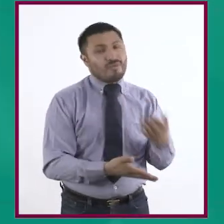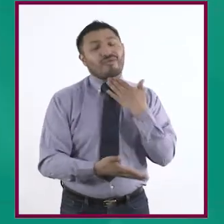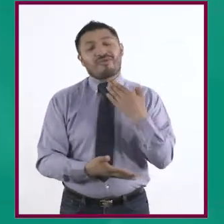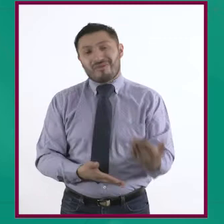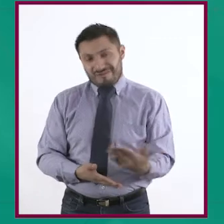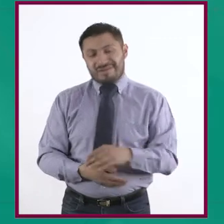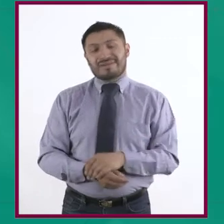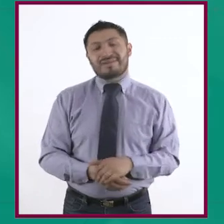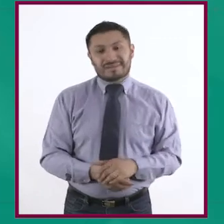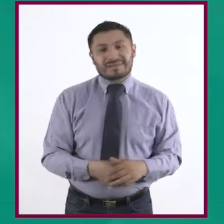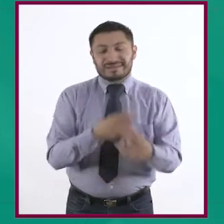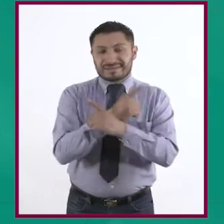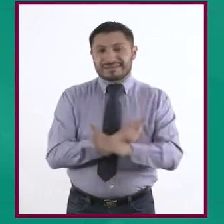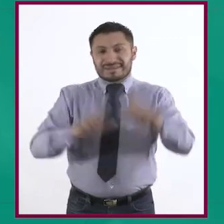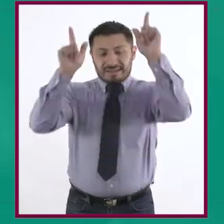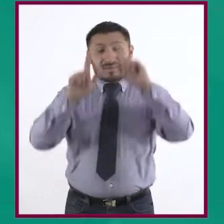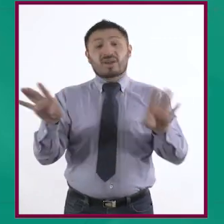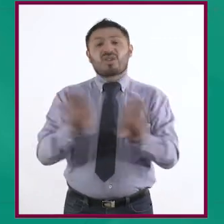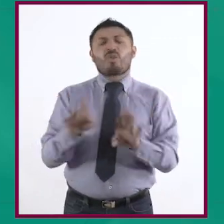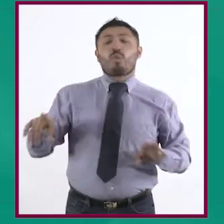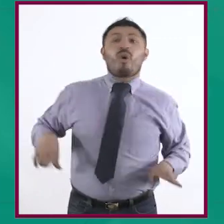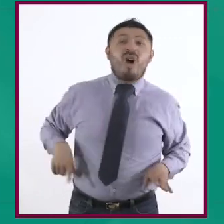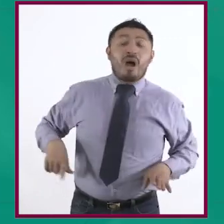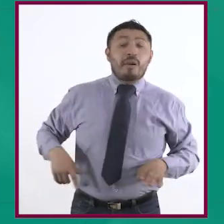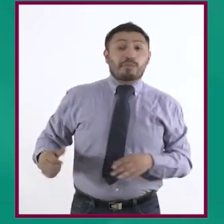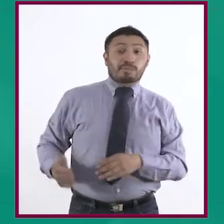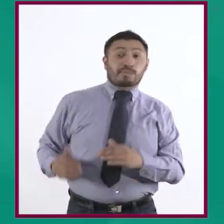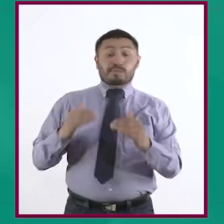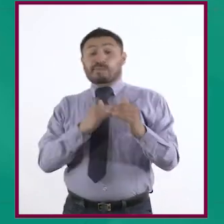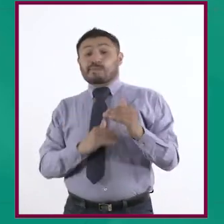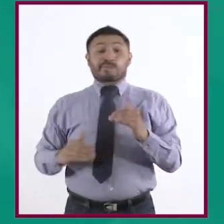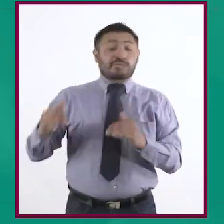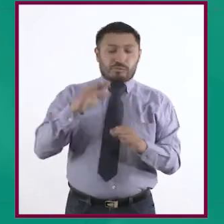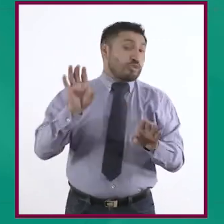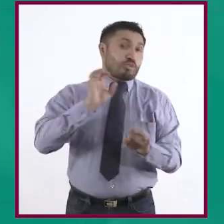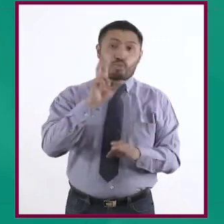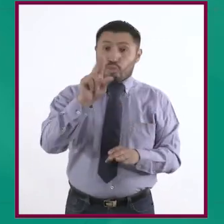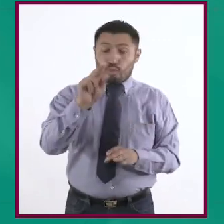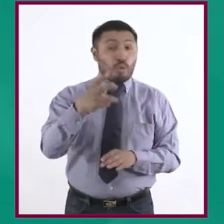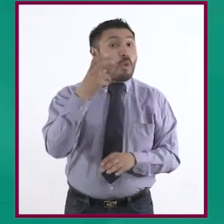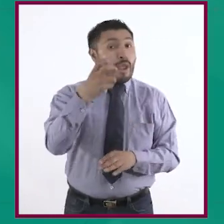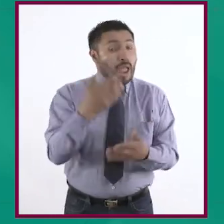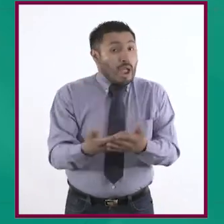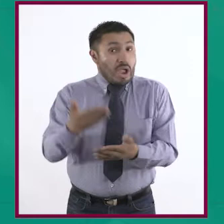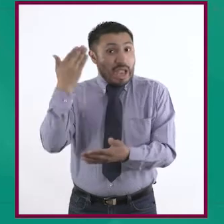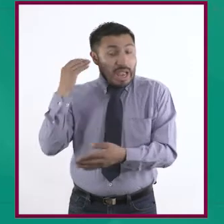más que los gobiernos, como fue a mediados del siglo XX.